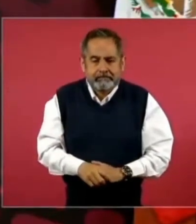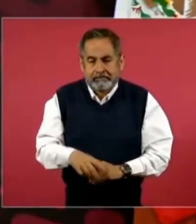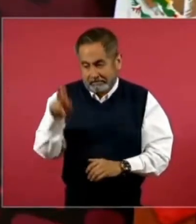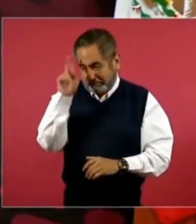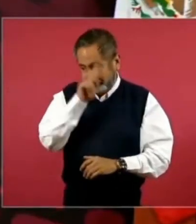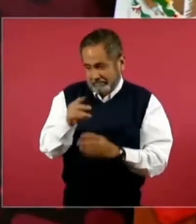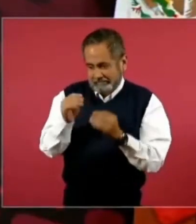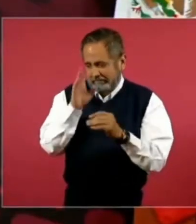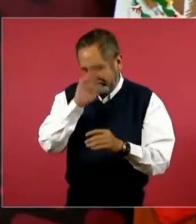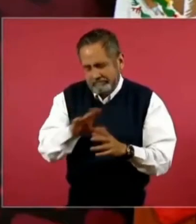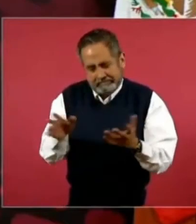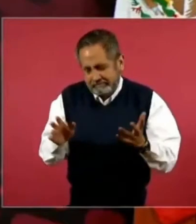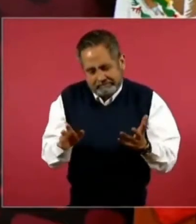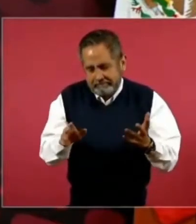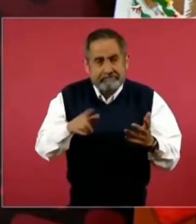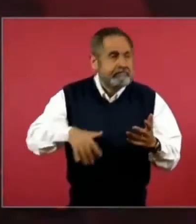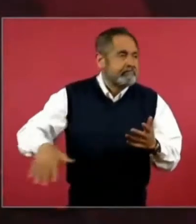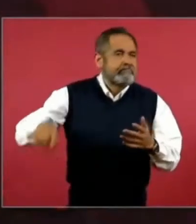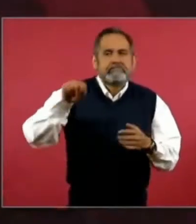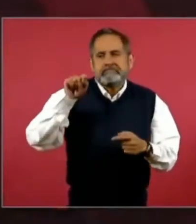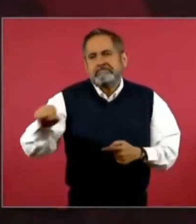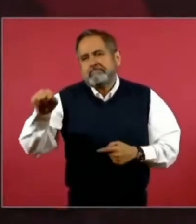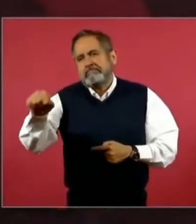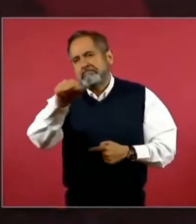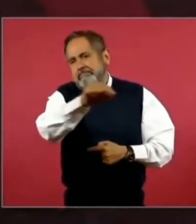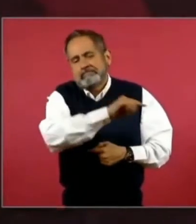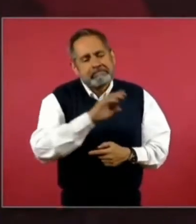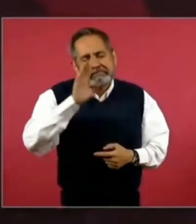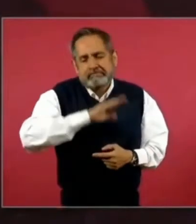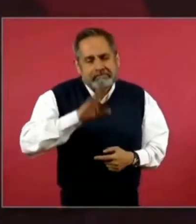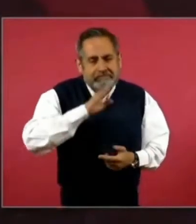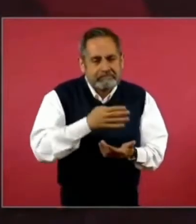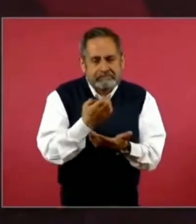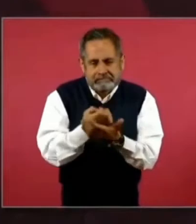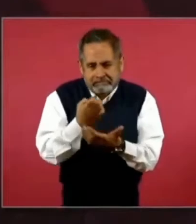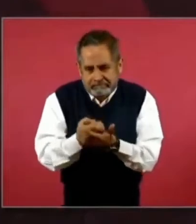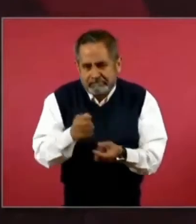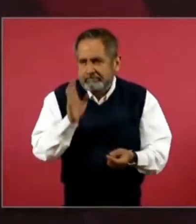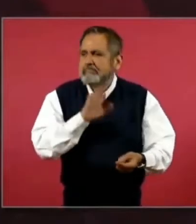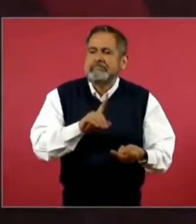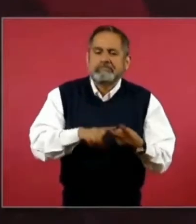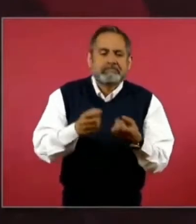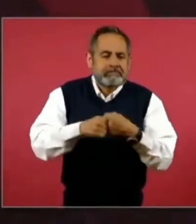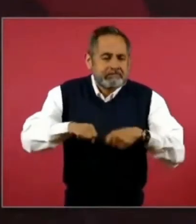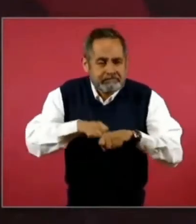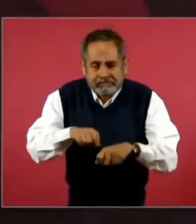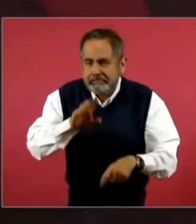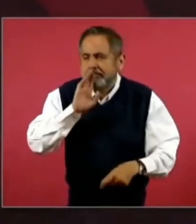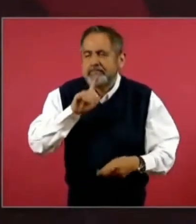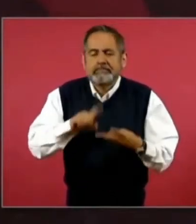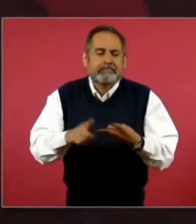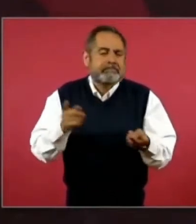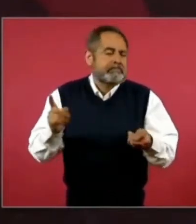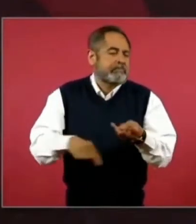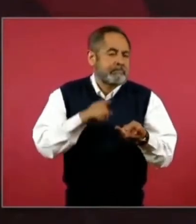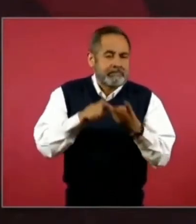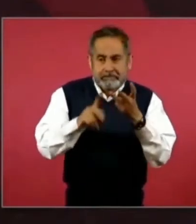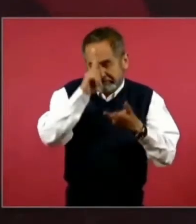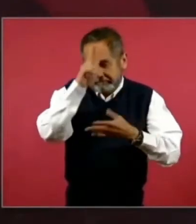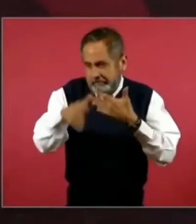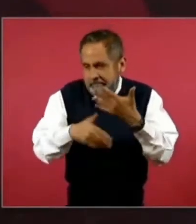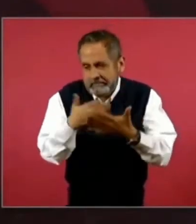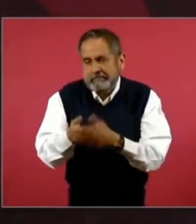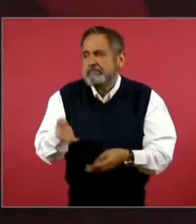muy mal, en todos los terrenos, en el económico, en lo social, en